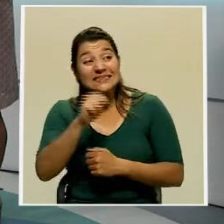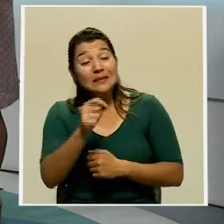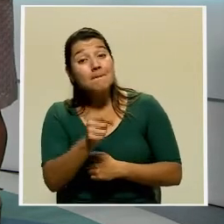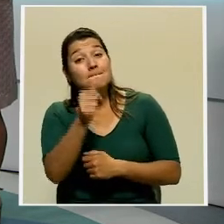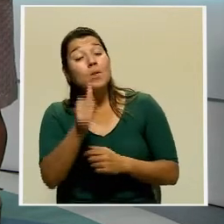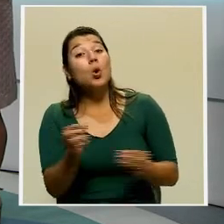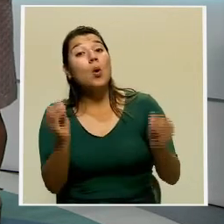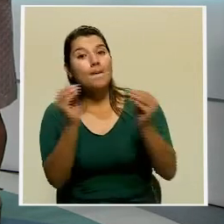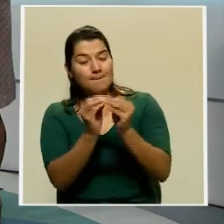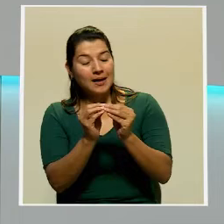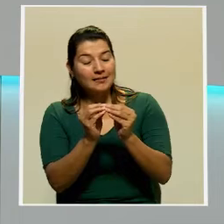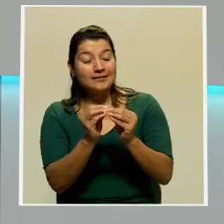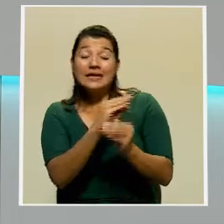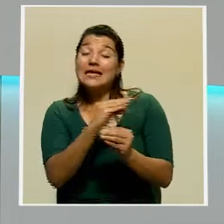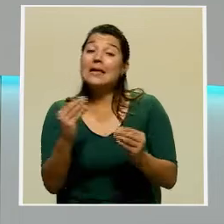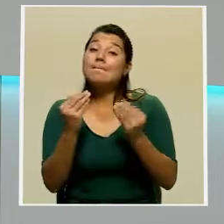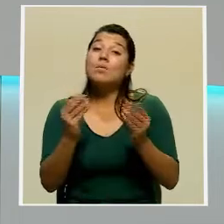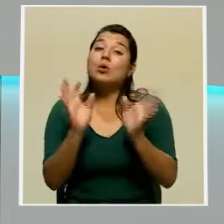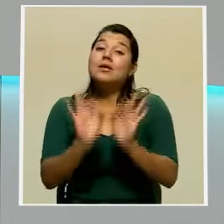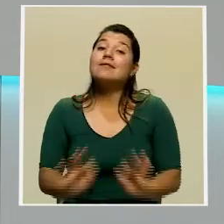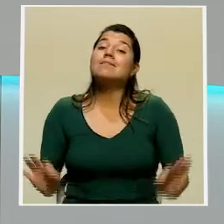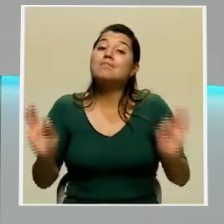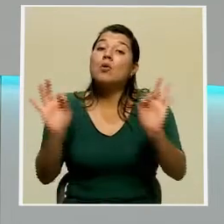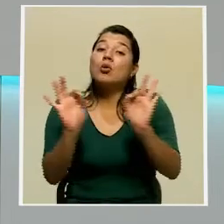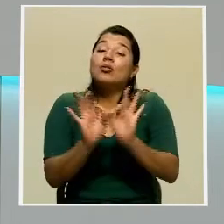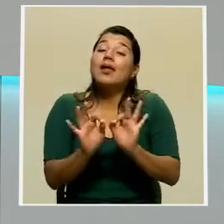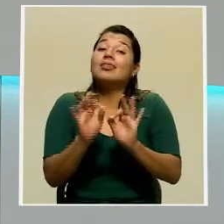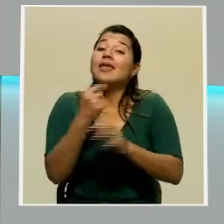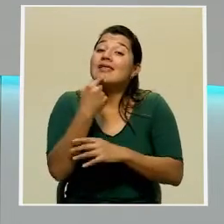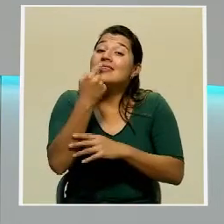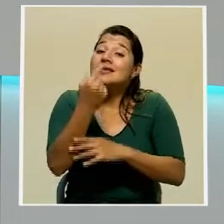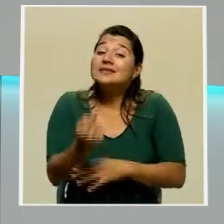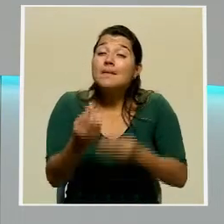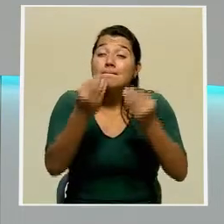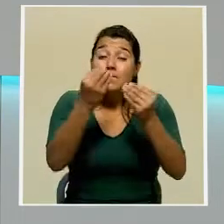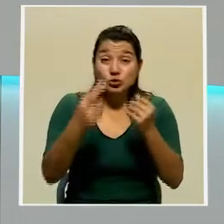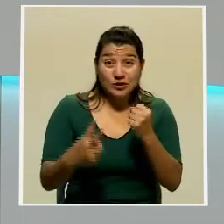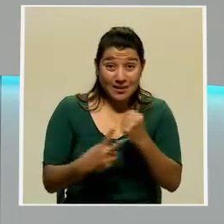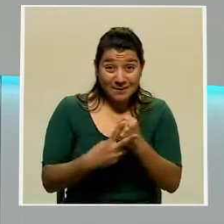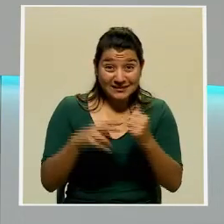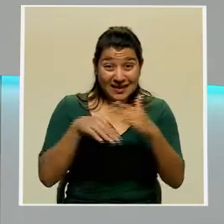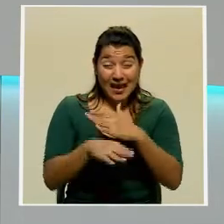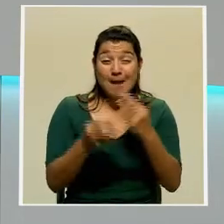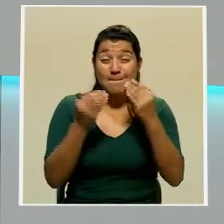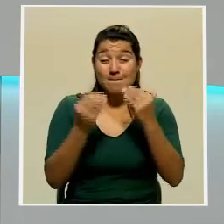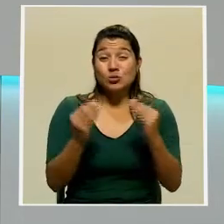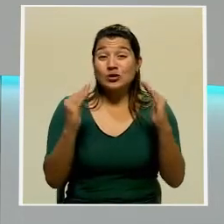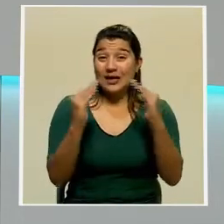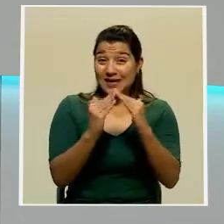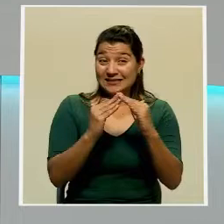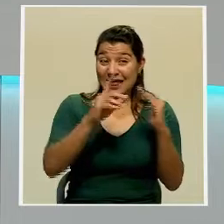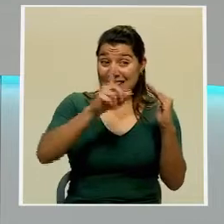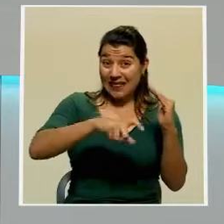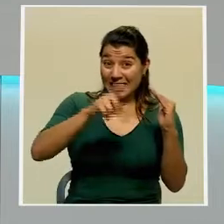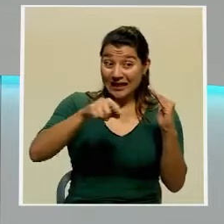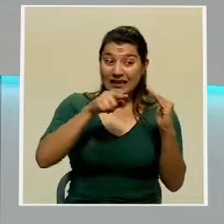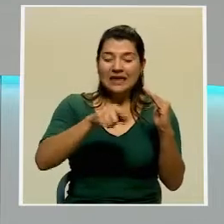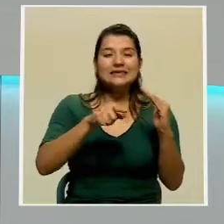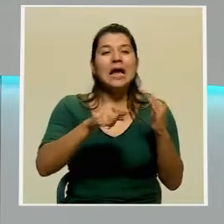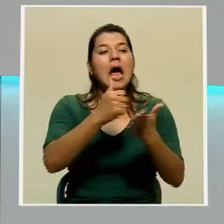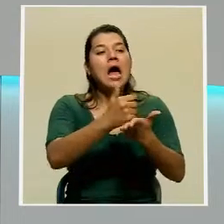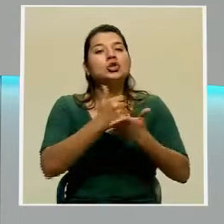Es imprescindible decir que en muchos casos, en muchos hogares, las tarjetas de crédito son el